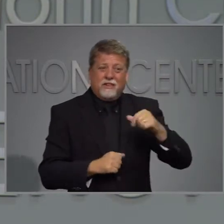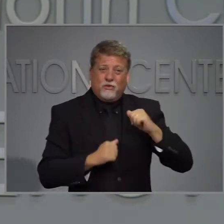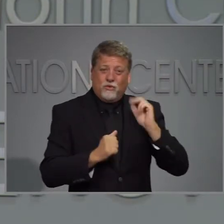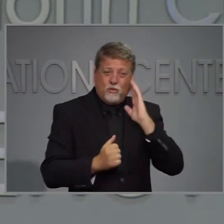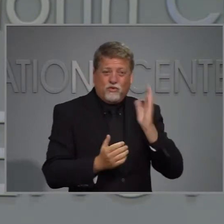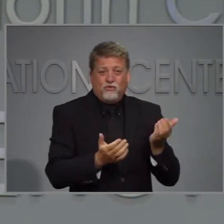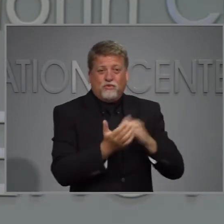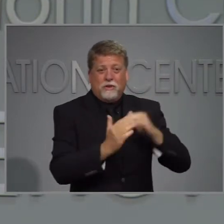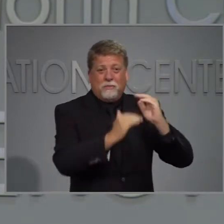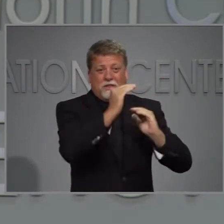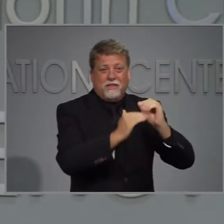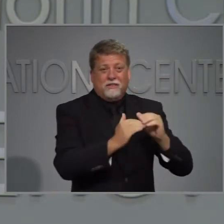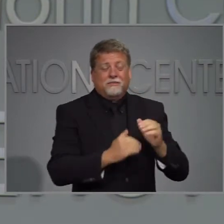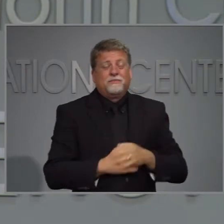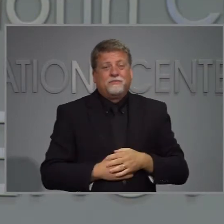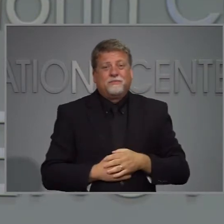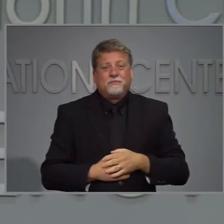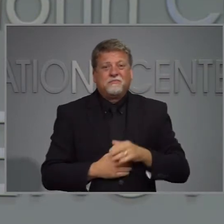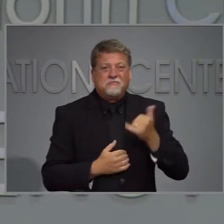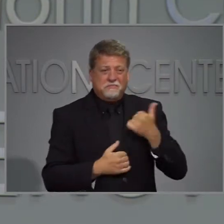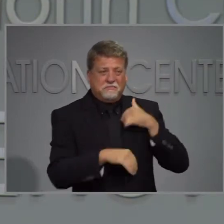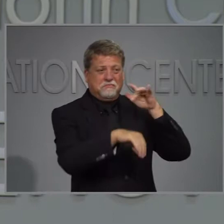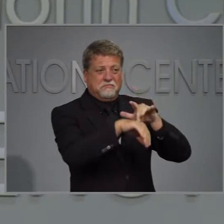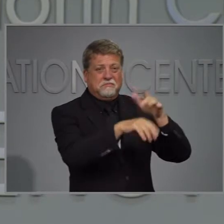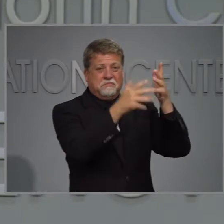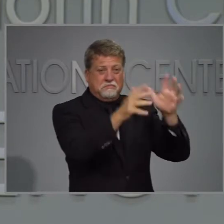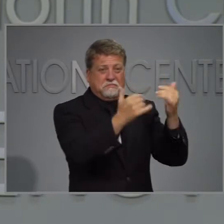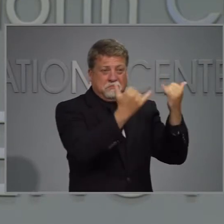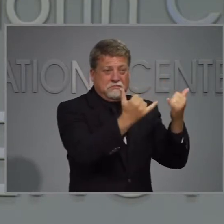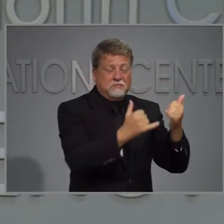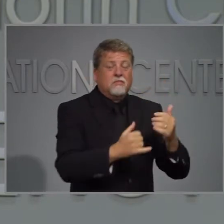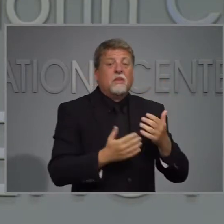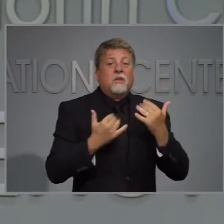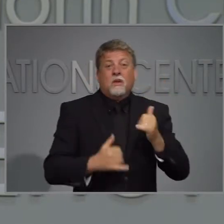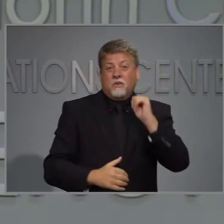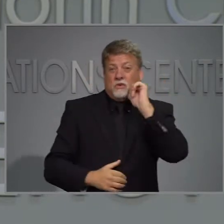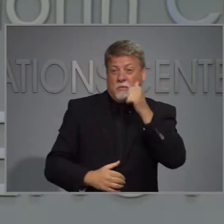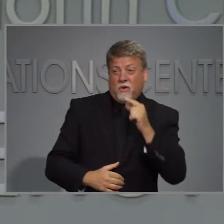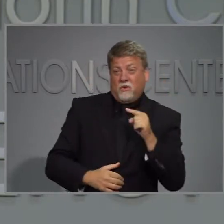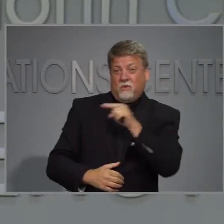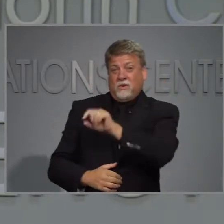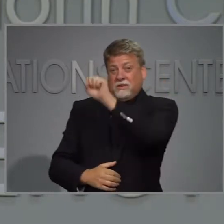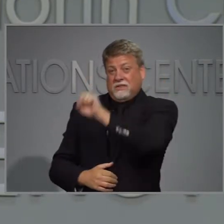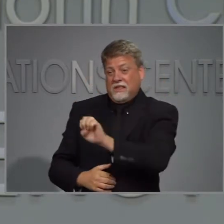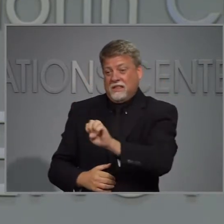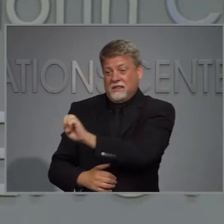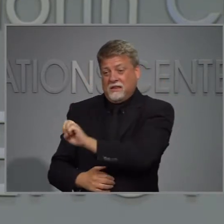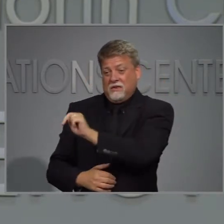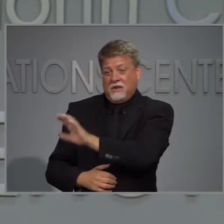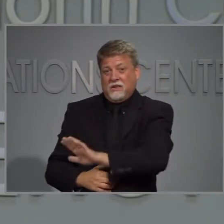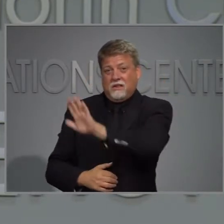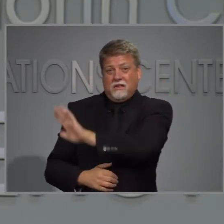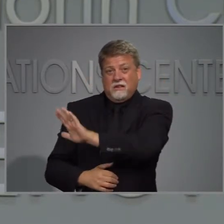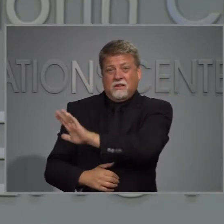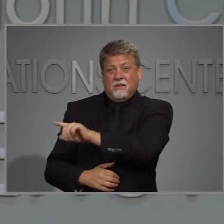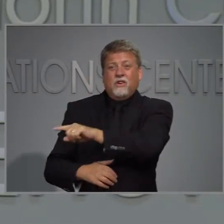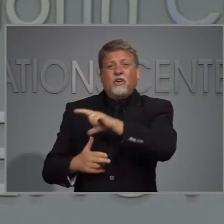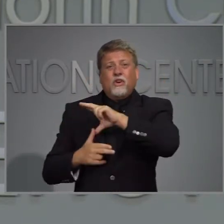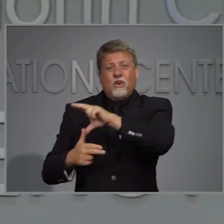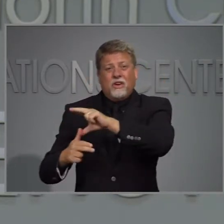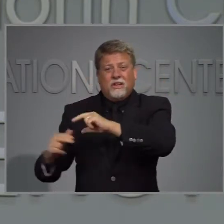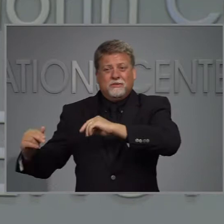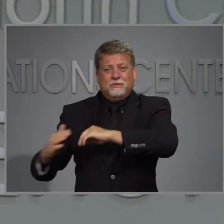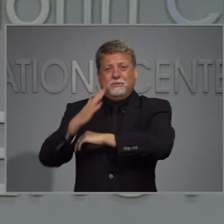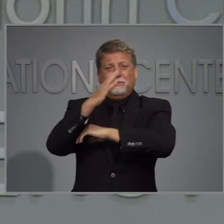Mañana voy a visitar el sureste de Carolina del Norte, que tuvo marejadas ciclónicas y vientos destructivos. Un